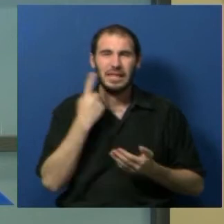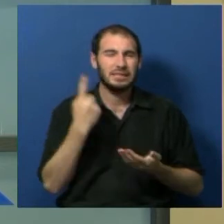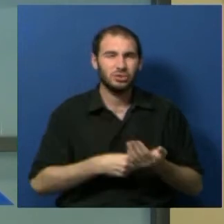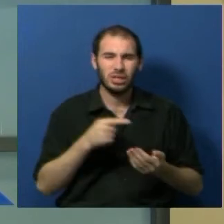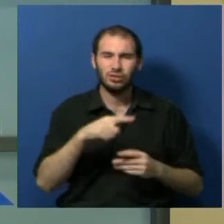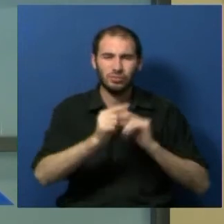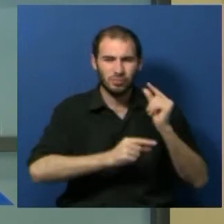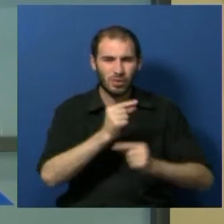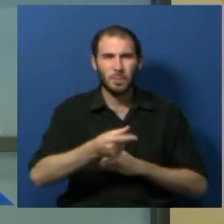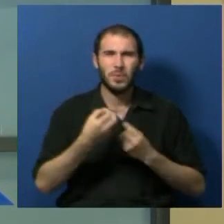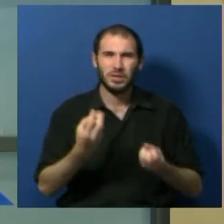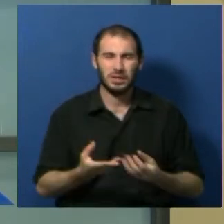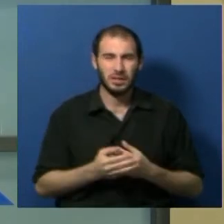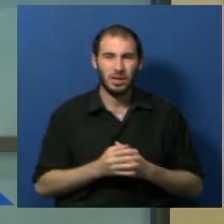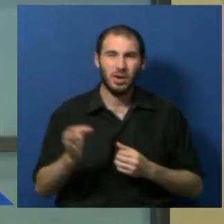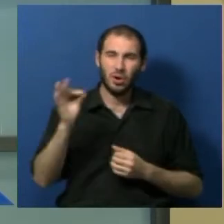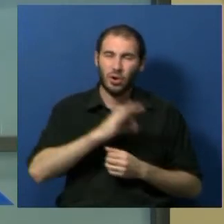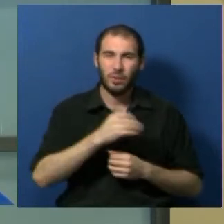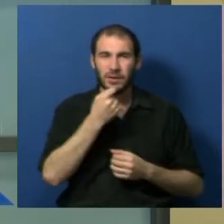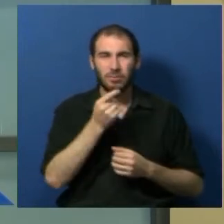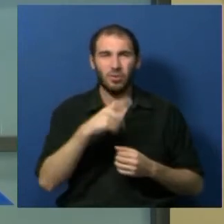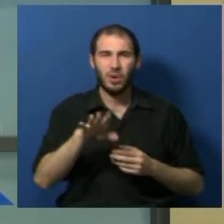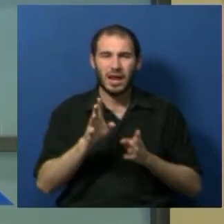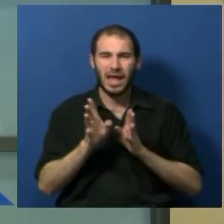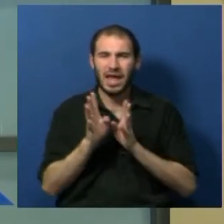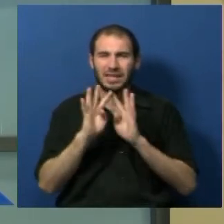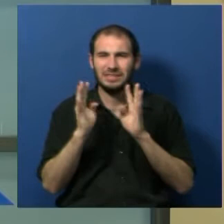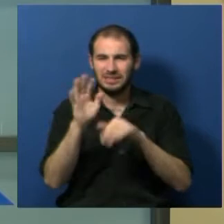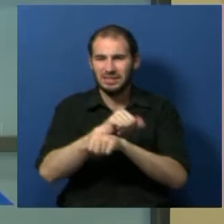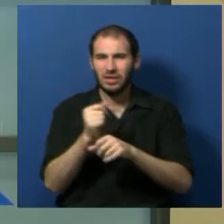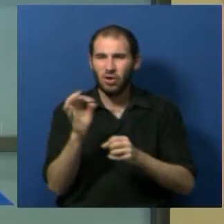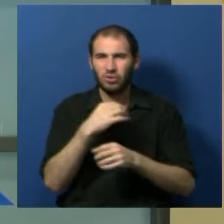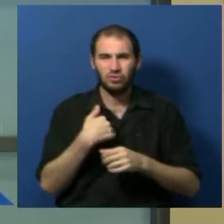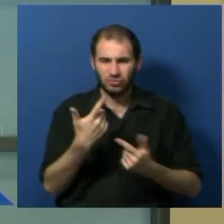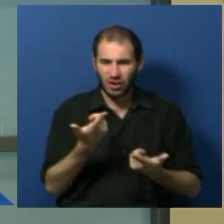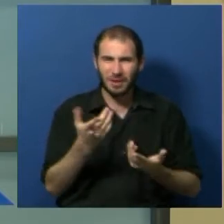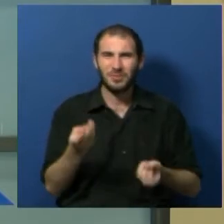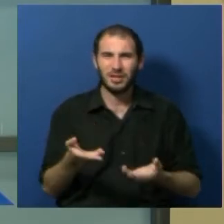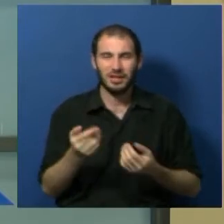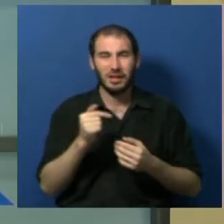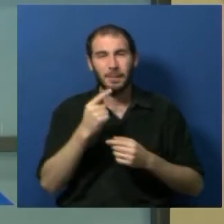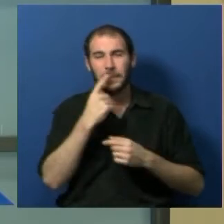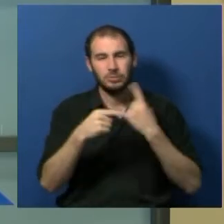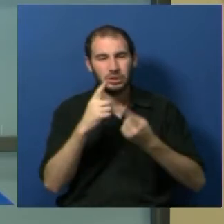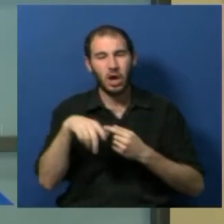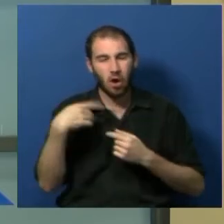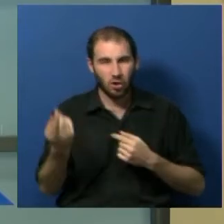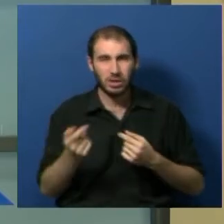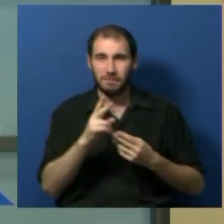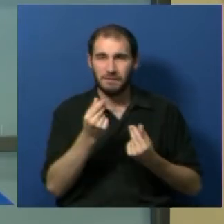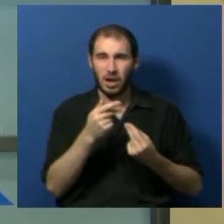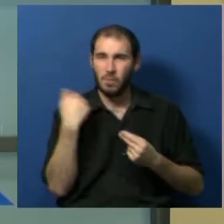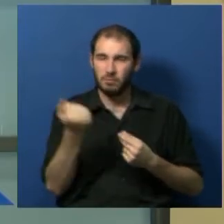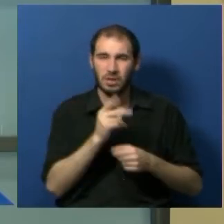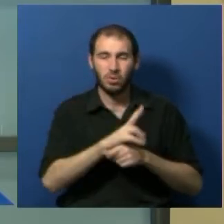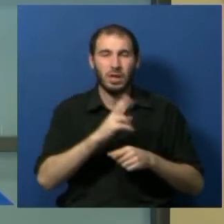de decisiones, o que terminaba en un espacio de encierro y por qué yo no. Y ahí empiezan a surgir otras cuestiones muy valiosas a